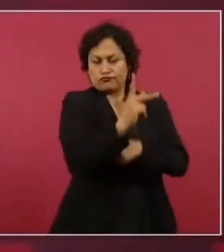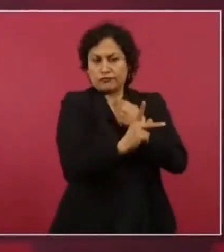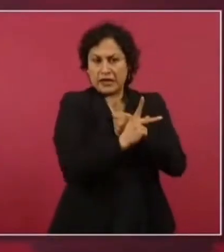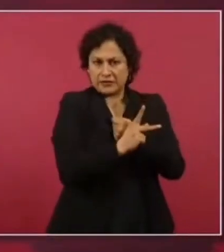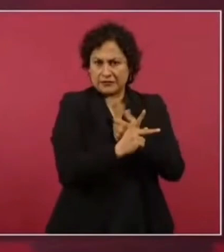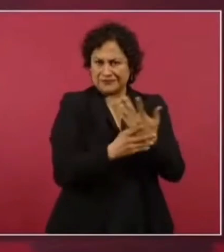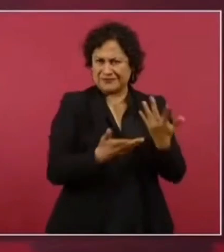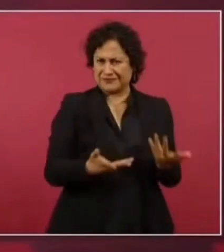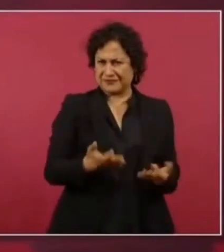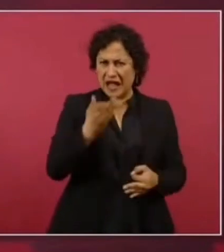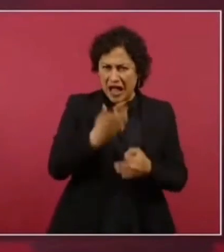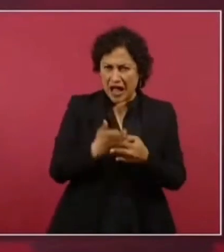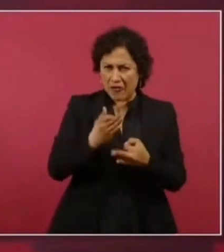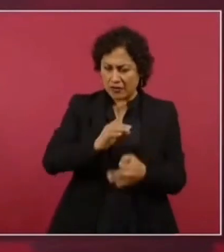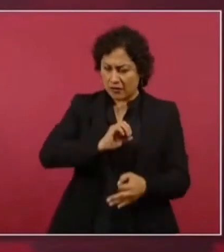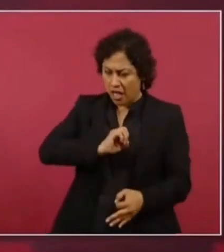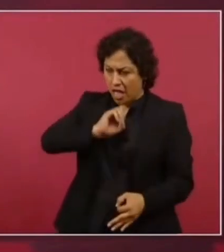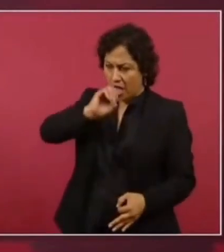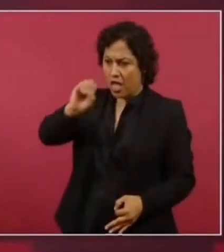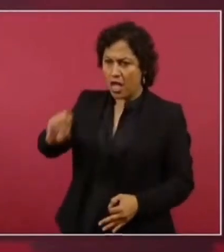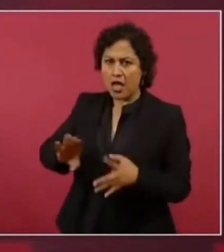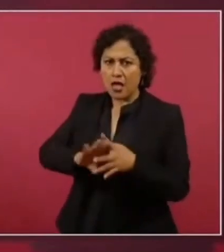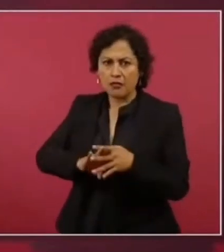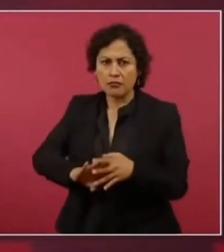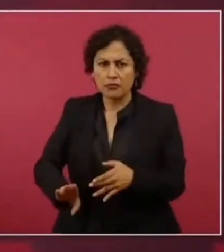y también es muy lamentable